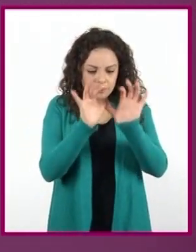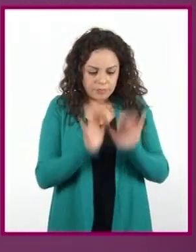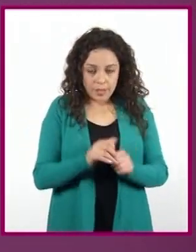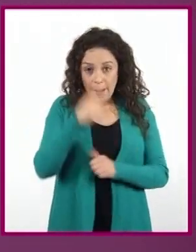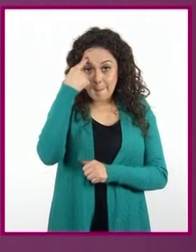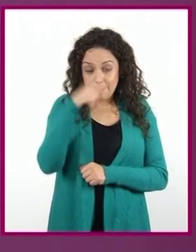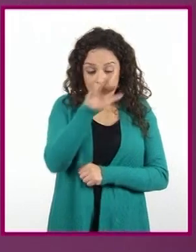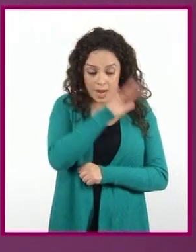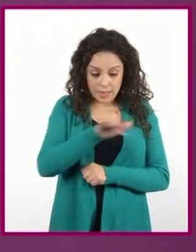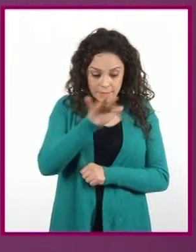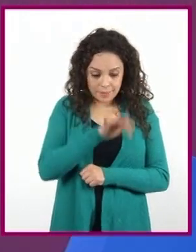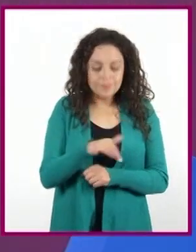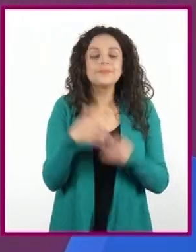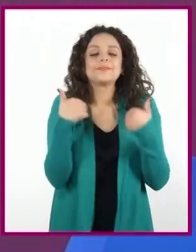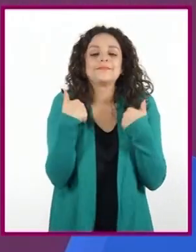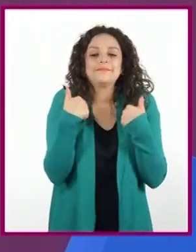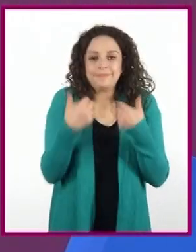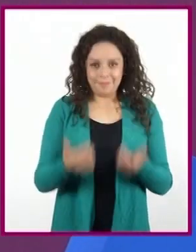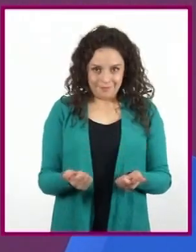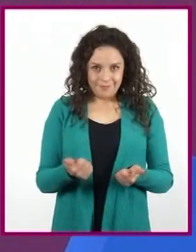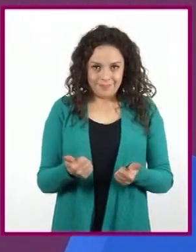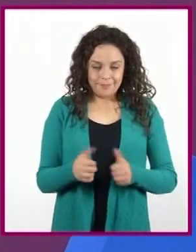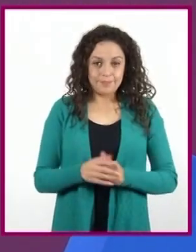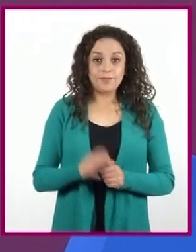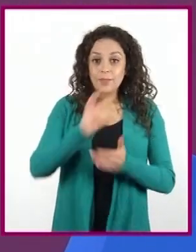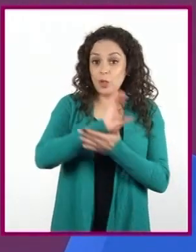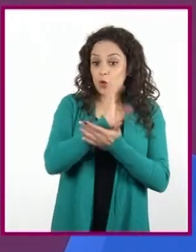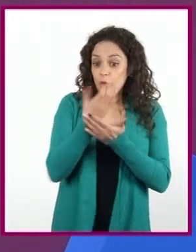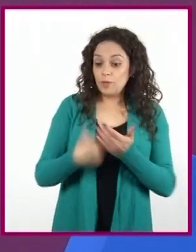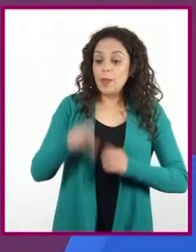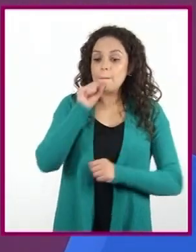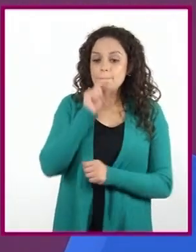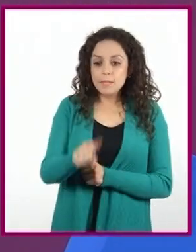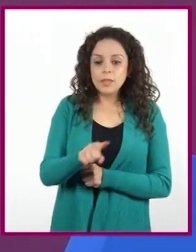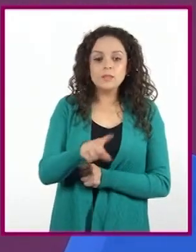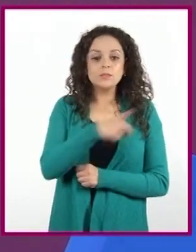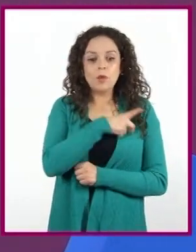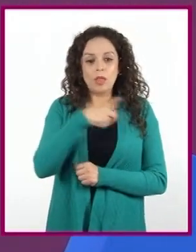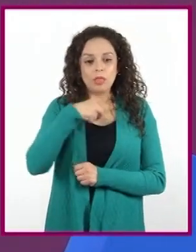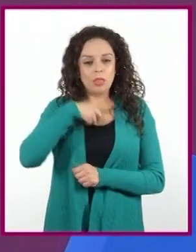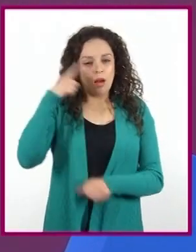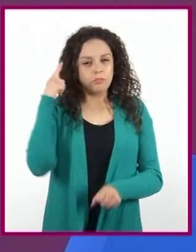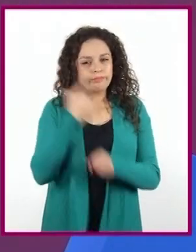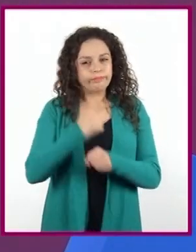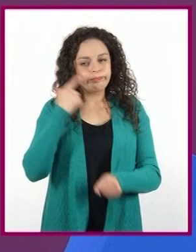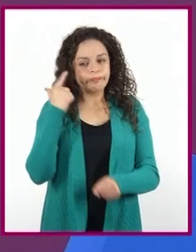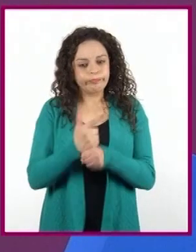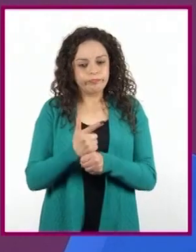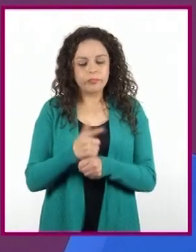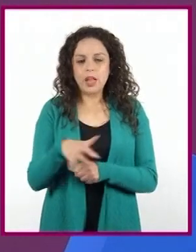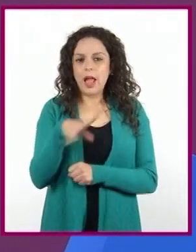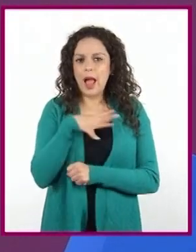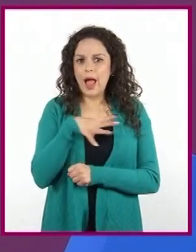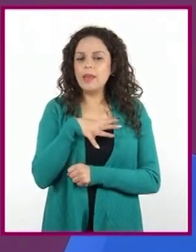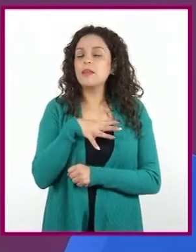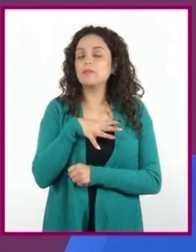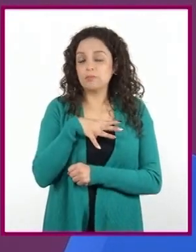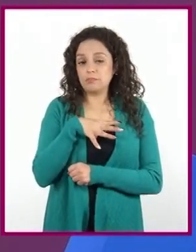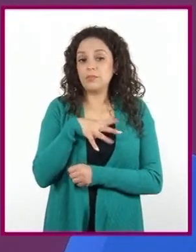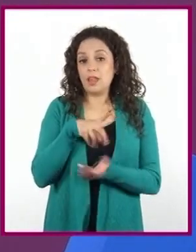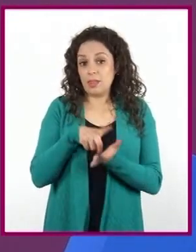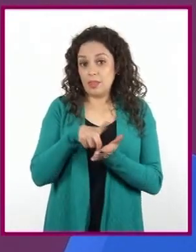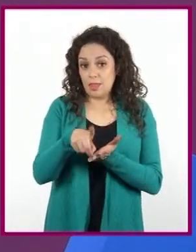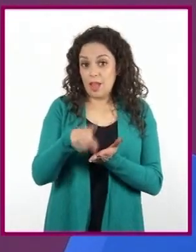leer e interpretarlo. En los contratos también debemos de identificar los derechos y obligaciones que se tiene